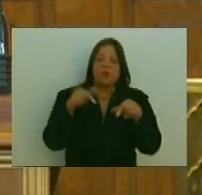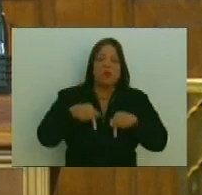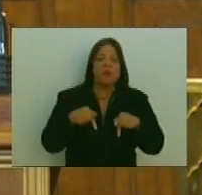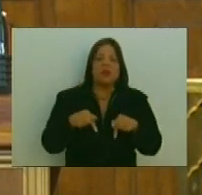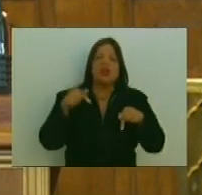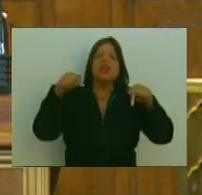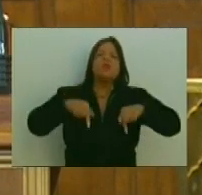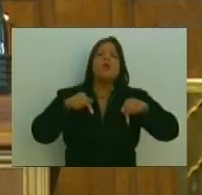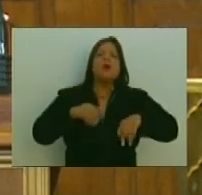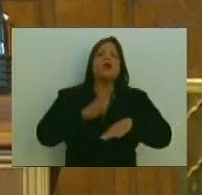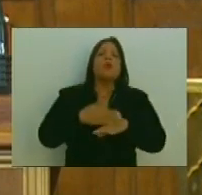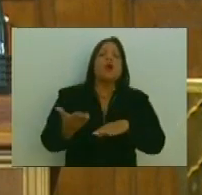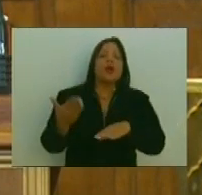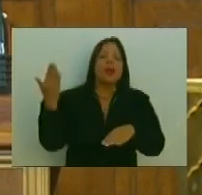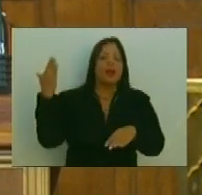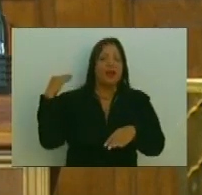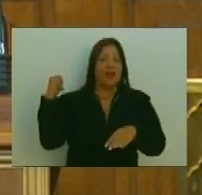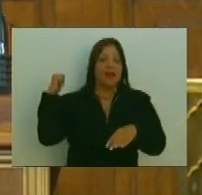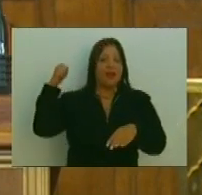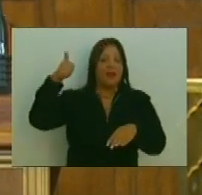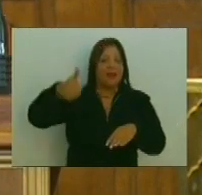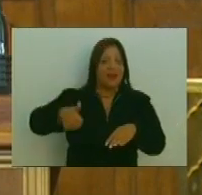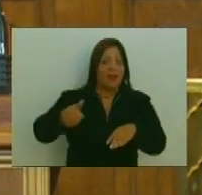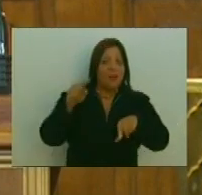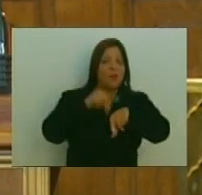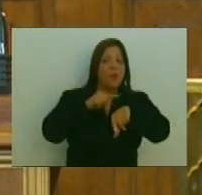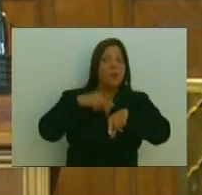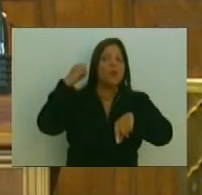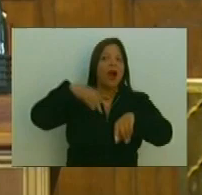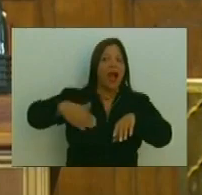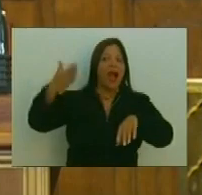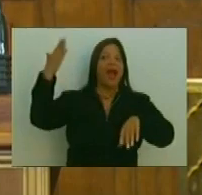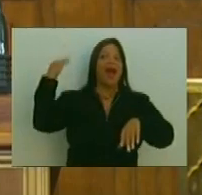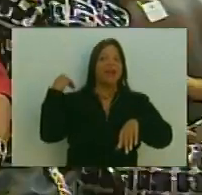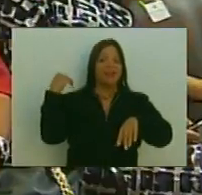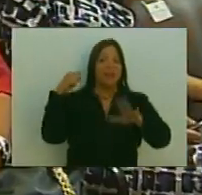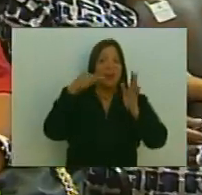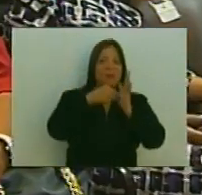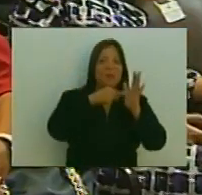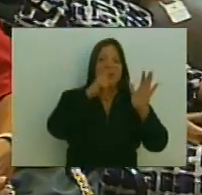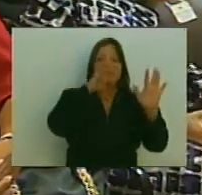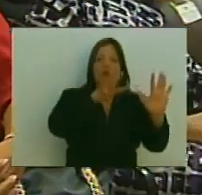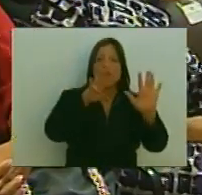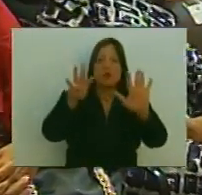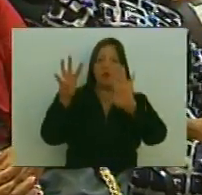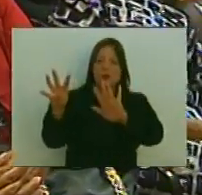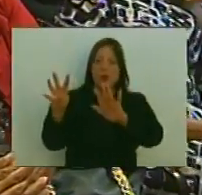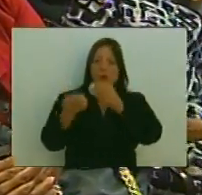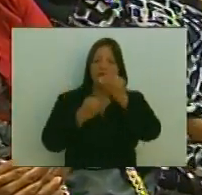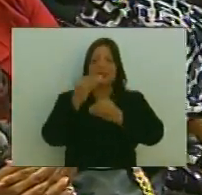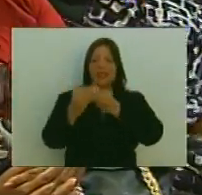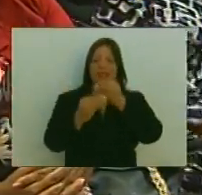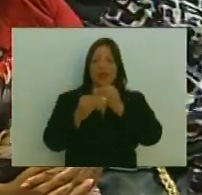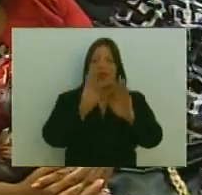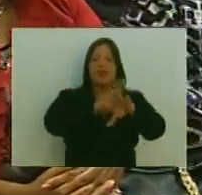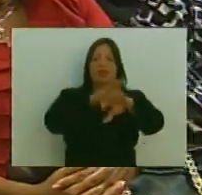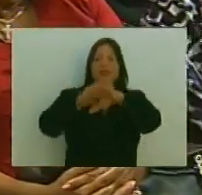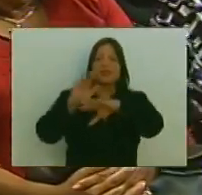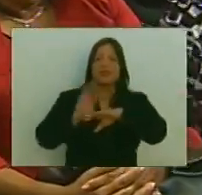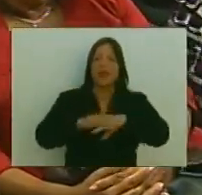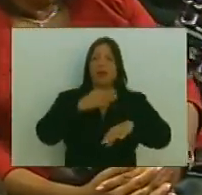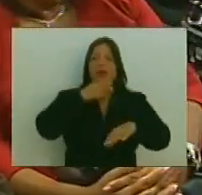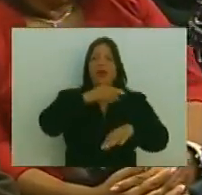este momento viene dado de ese momento histórico que se dio en el año 99. Y en este llamado que hiciera